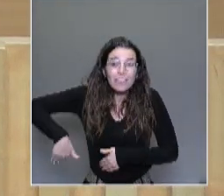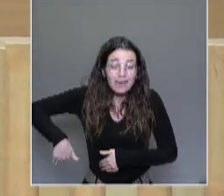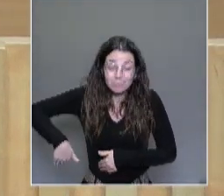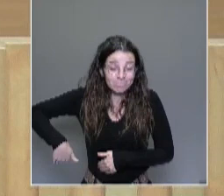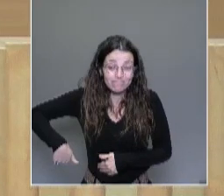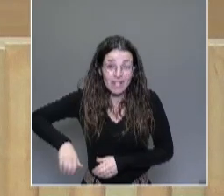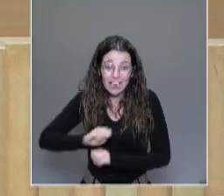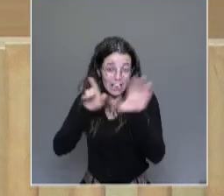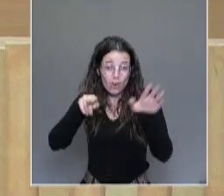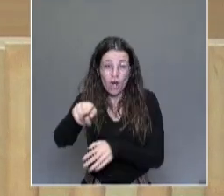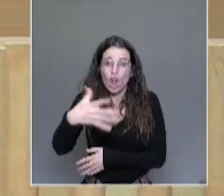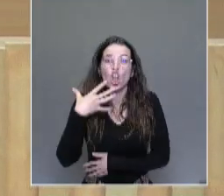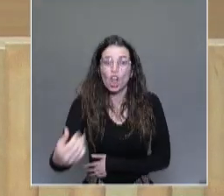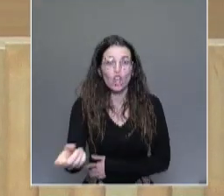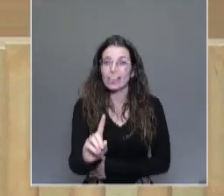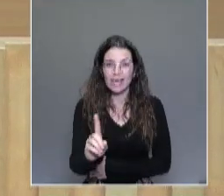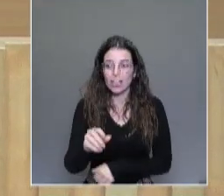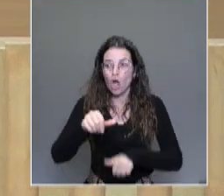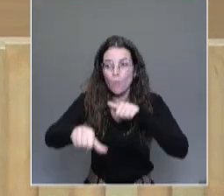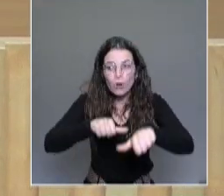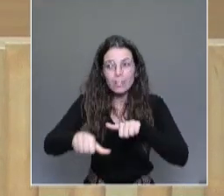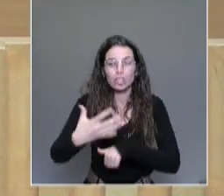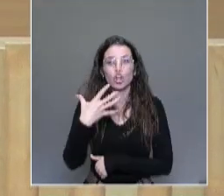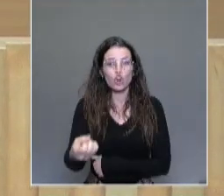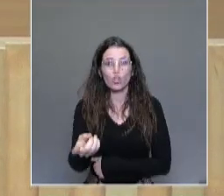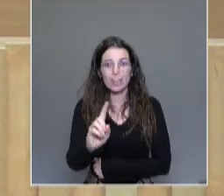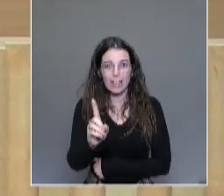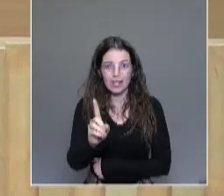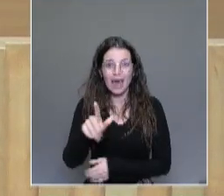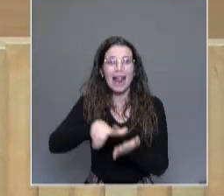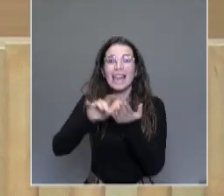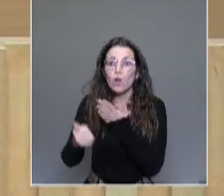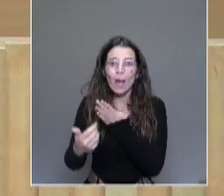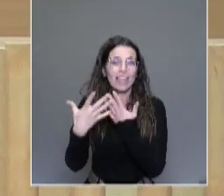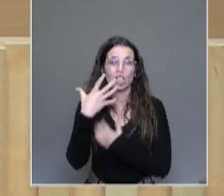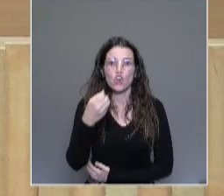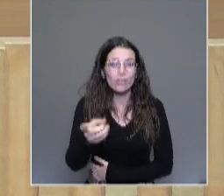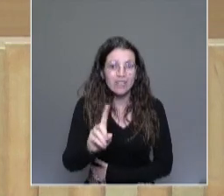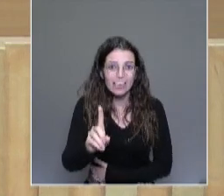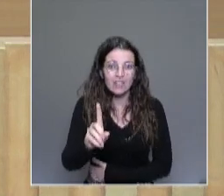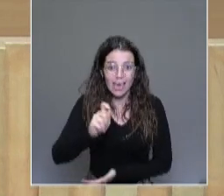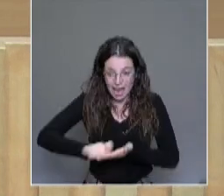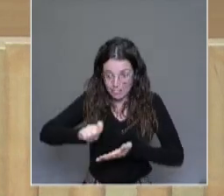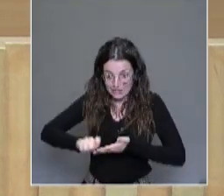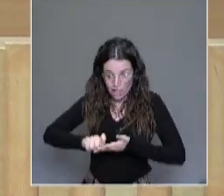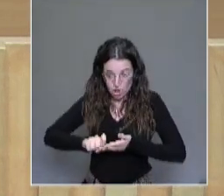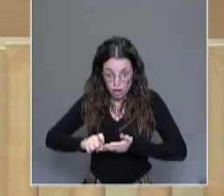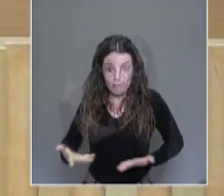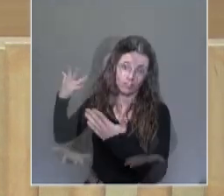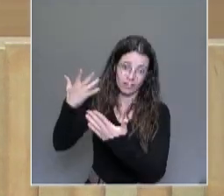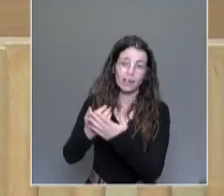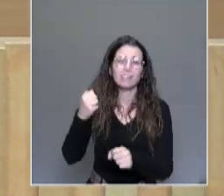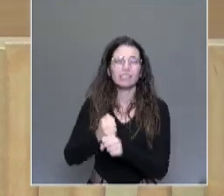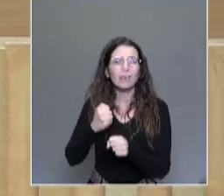entienden O sea no entienden ni los procesos ni los procedimientos ni los lenguajes que utiliza la administración que está a su servicio que está a su